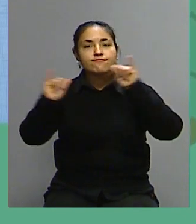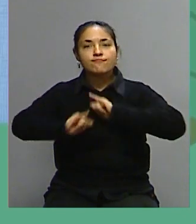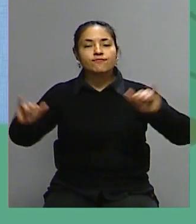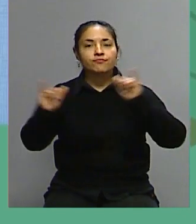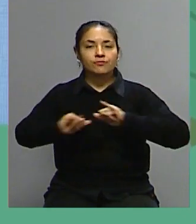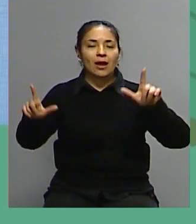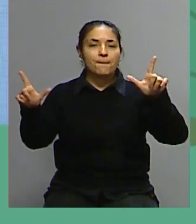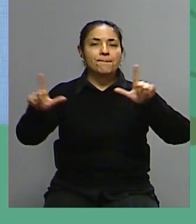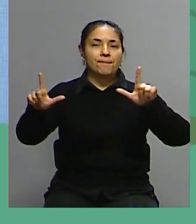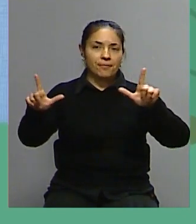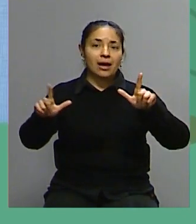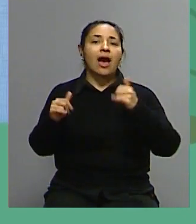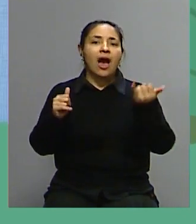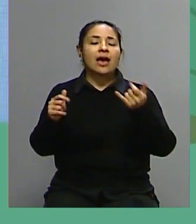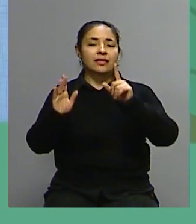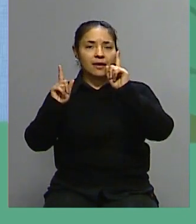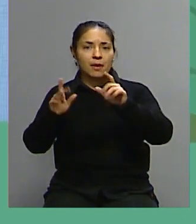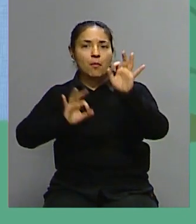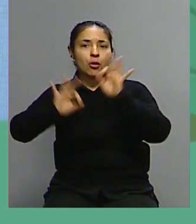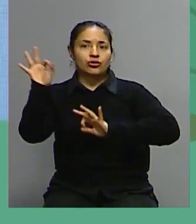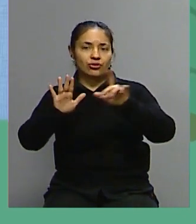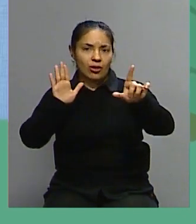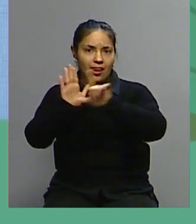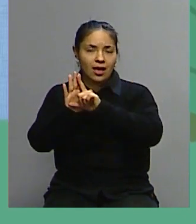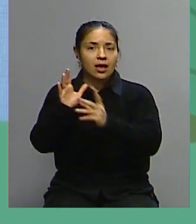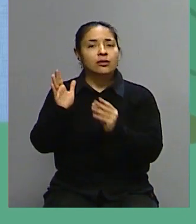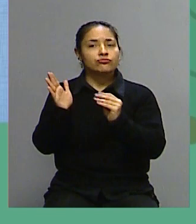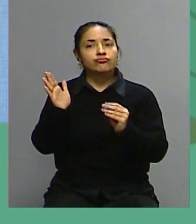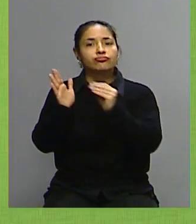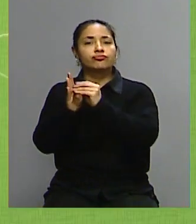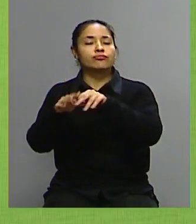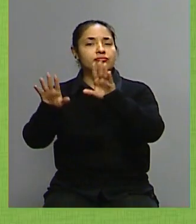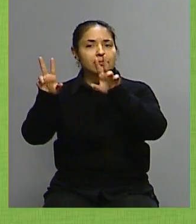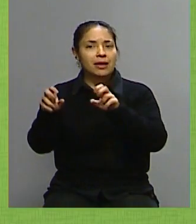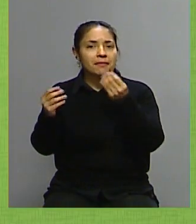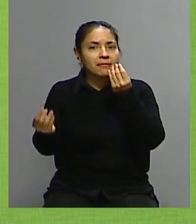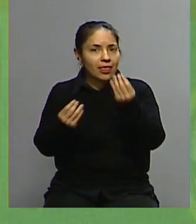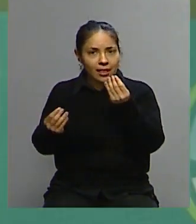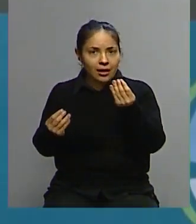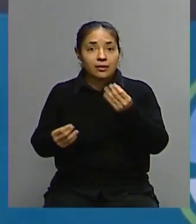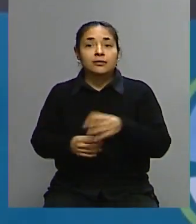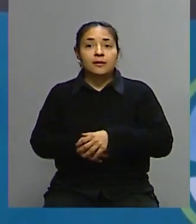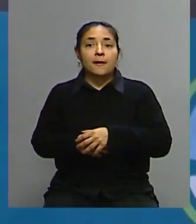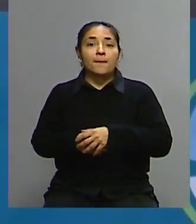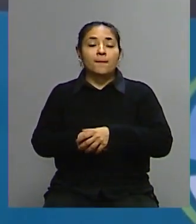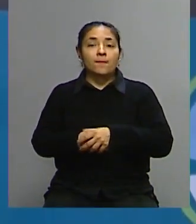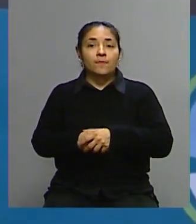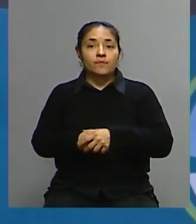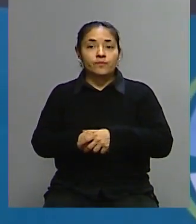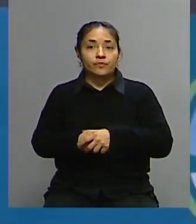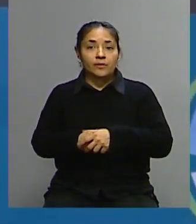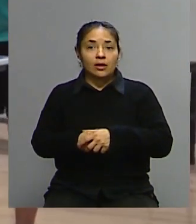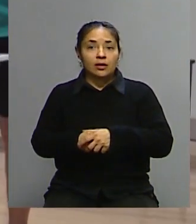incorporado algunos proyectos de leyes que tienen que ver con cuestiones antiviejistas en el Congreso